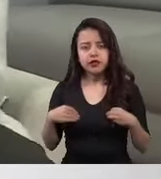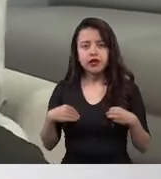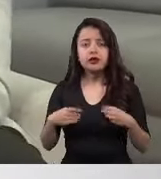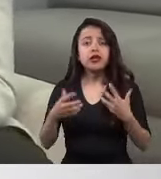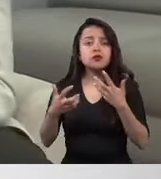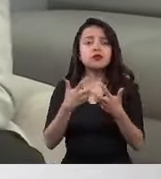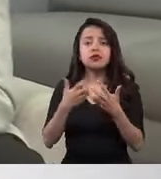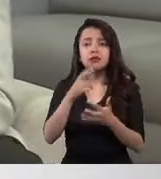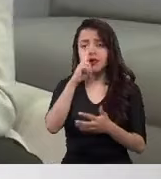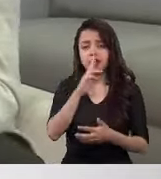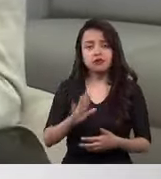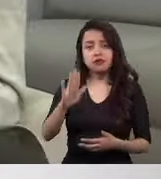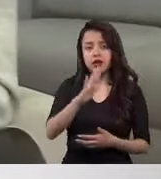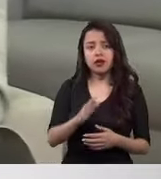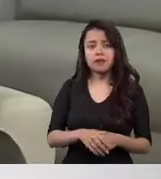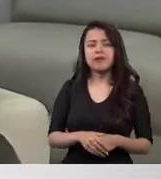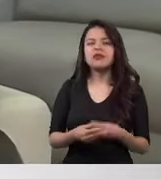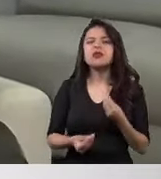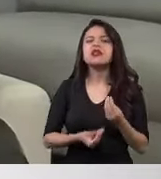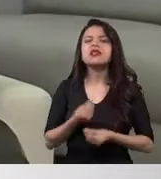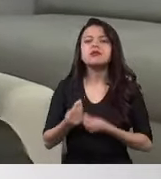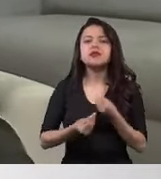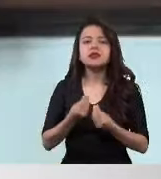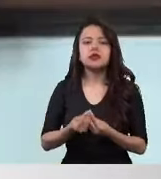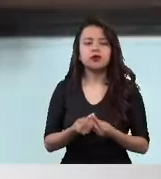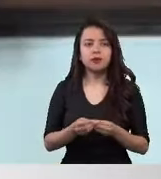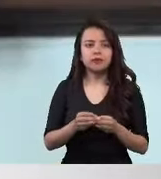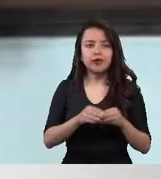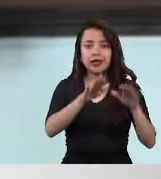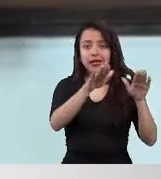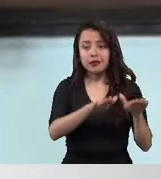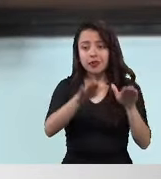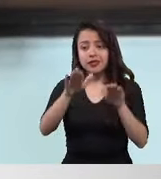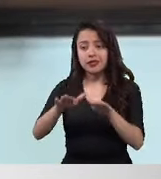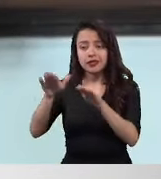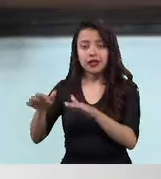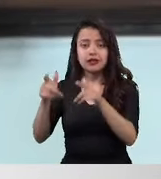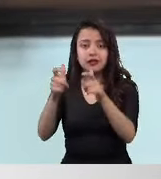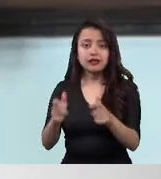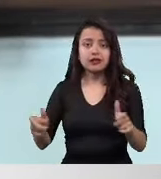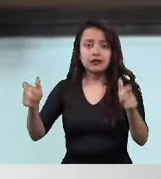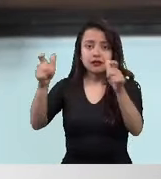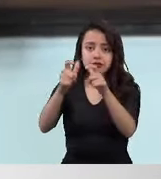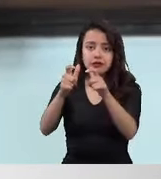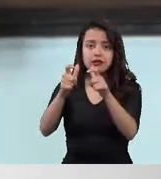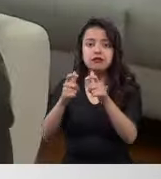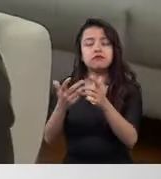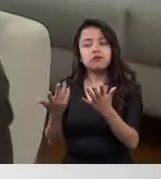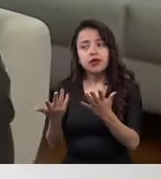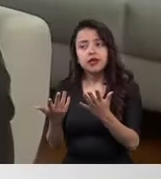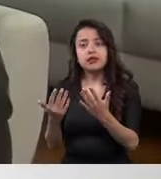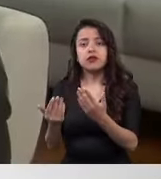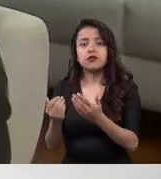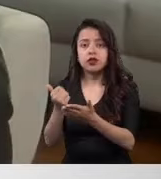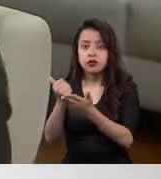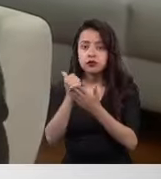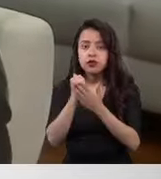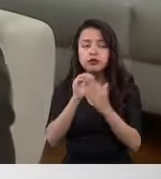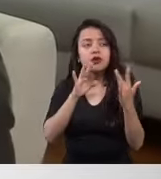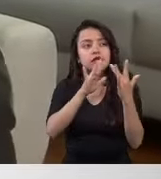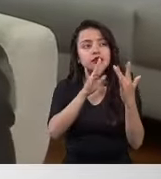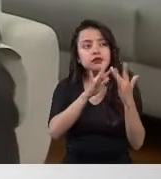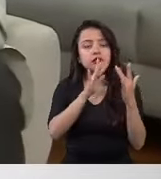nosotros? Con los representantes a la Cámara, amigos, que nos han acercado al ministro de Salud, que nos han acercado a